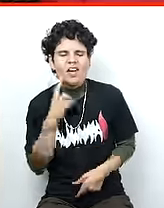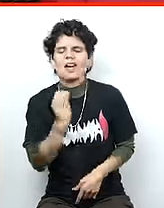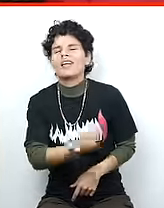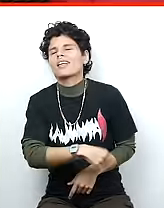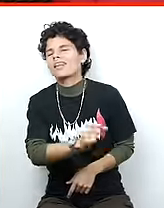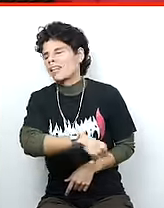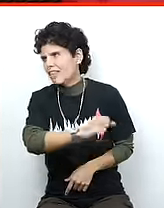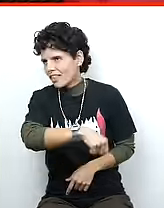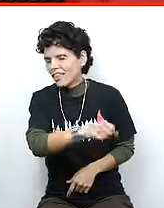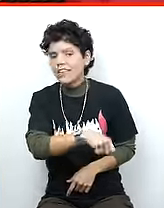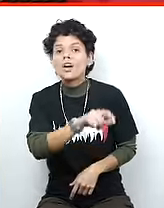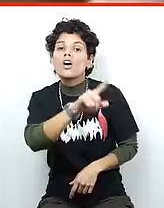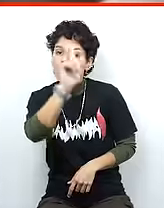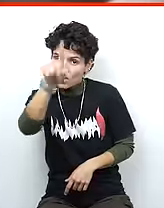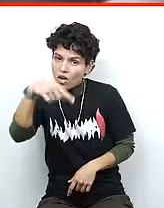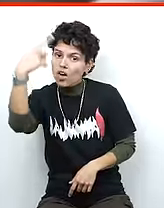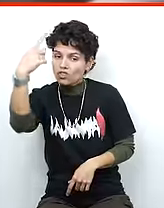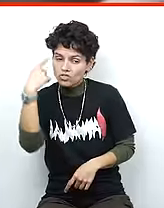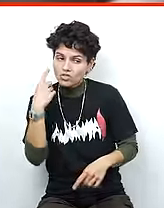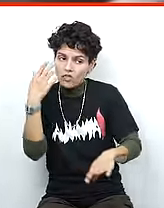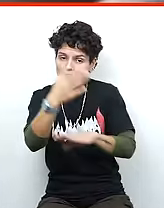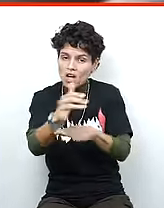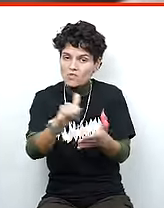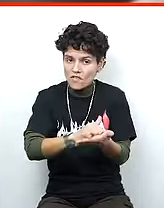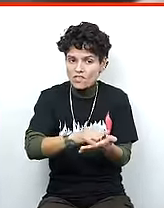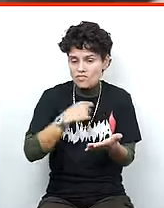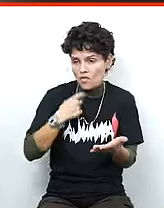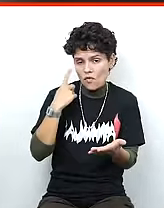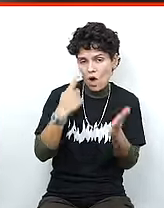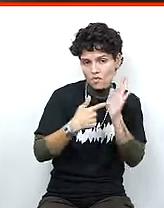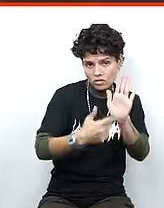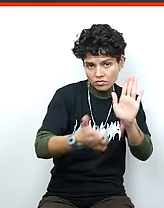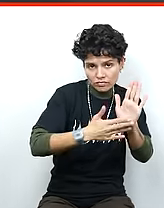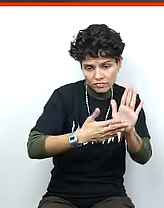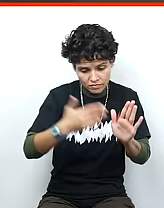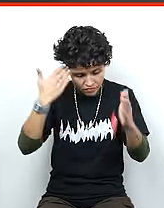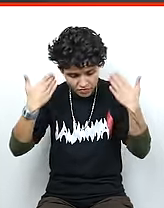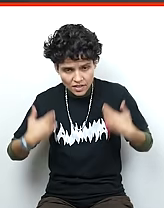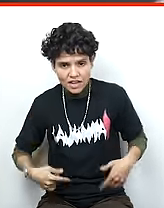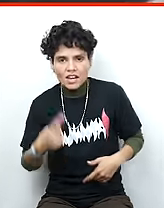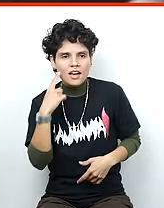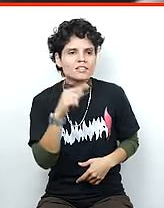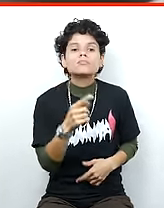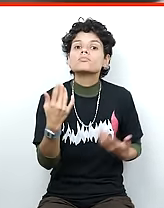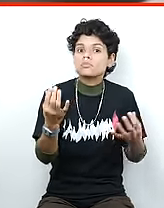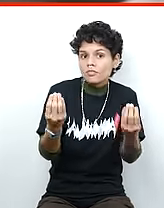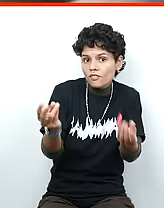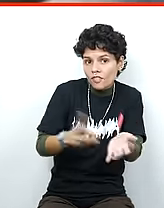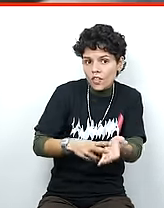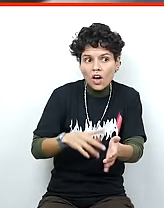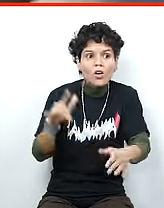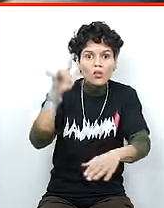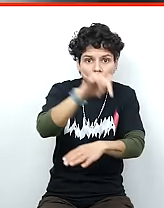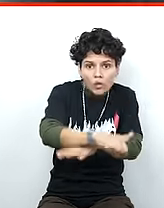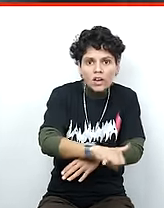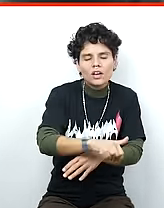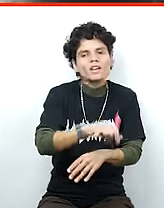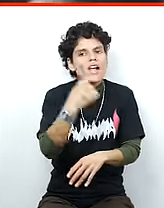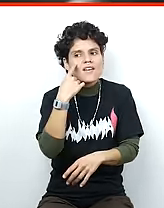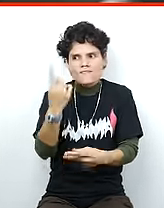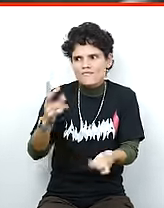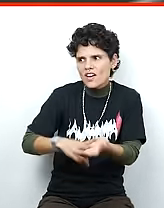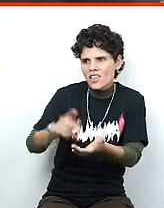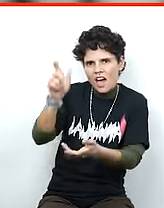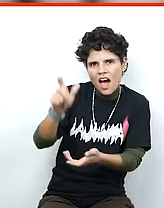sí. Hasta que un día me dijo, un día voy a llegar para Nueva York y te lo voy a demostrar, pues. Así fue, pues llegó para Nueva York y ahí me llamó para el hotel, fui con él y viví. Ahí vi la